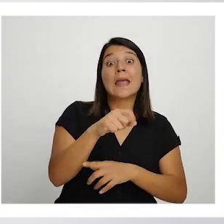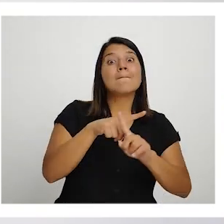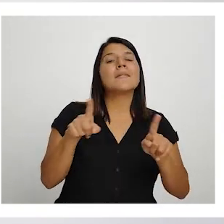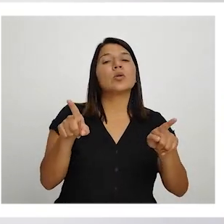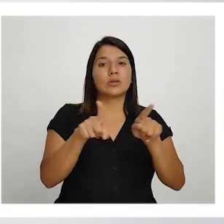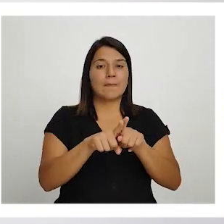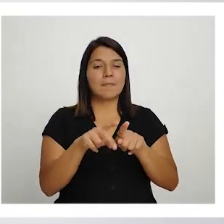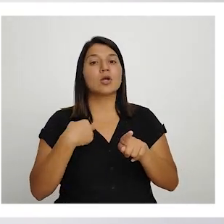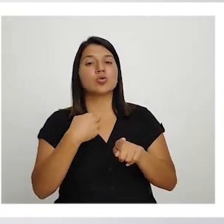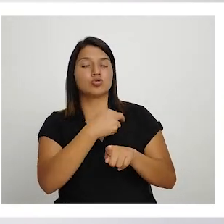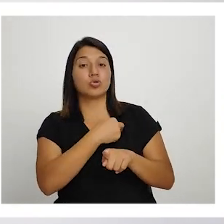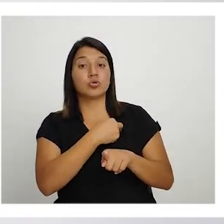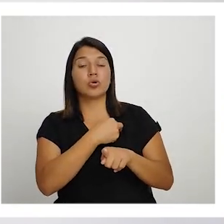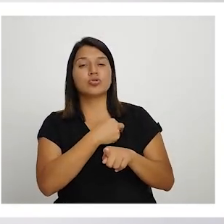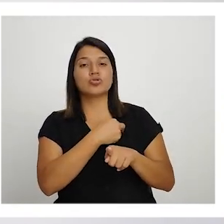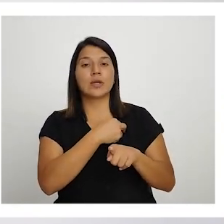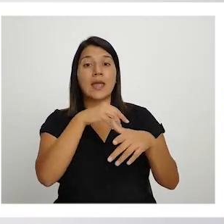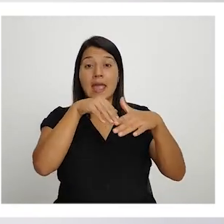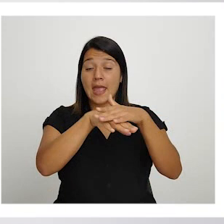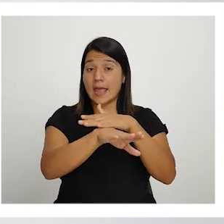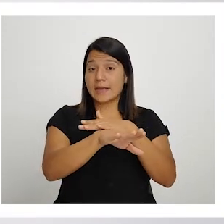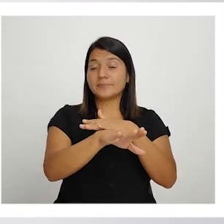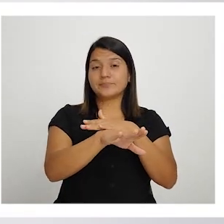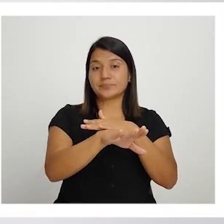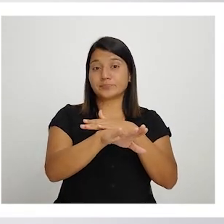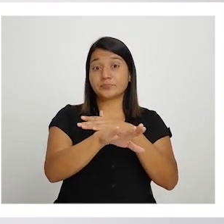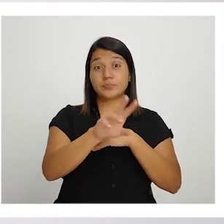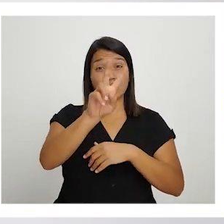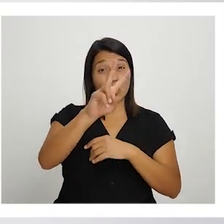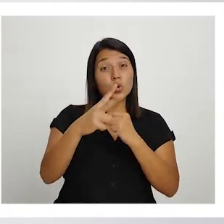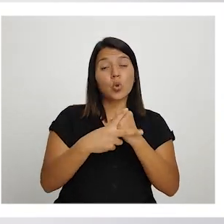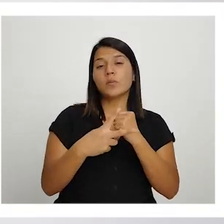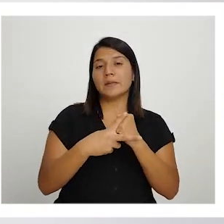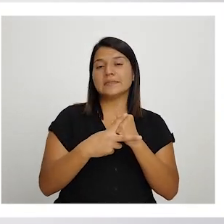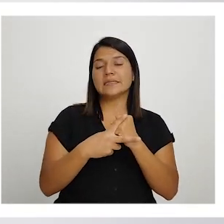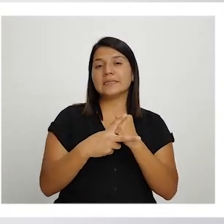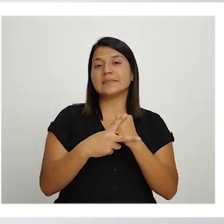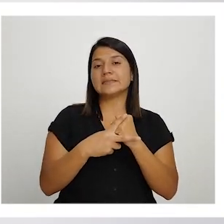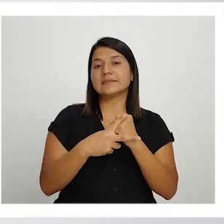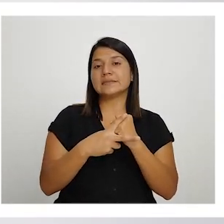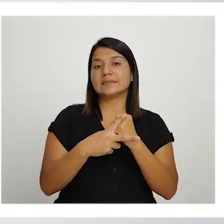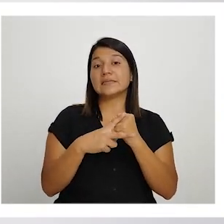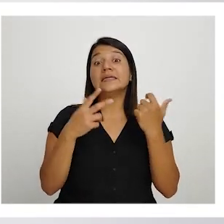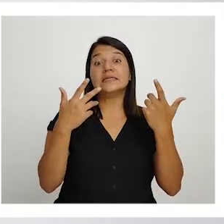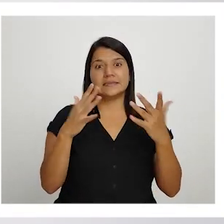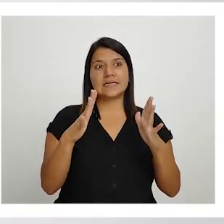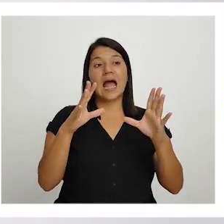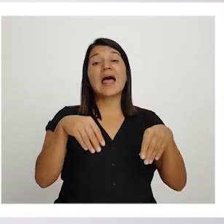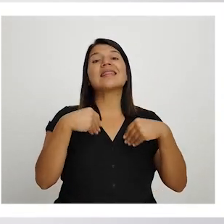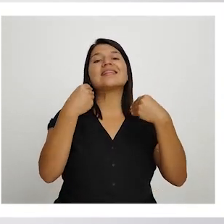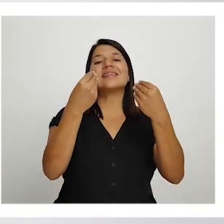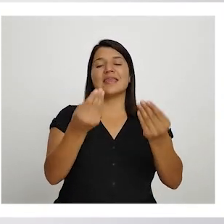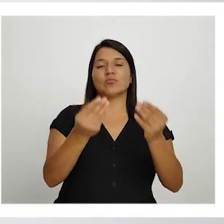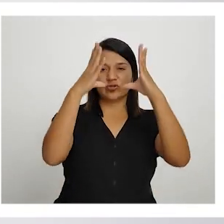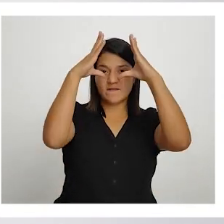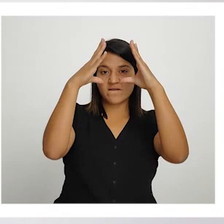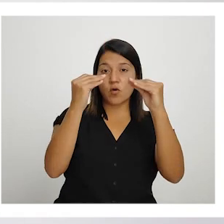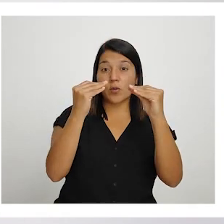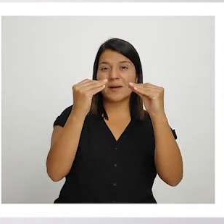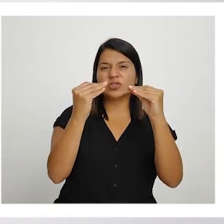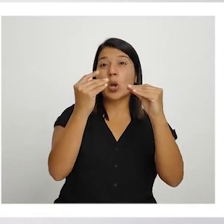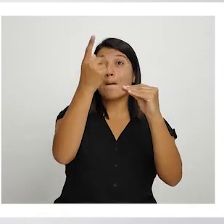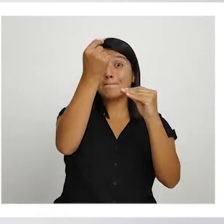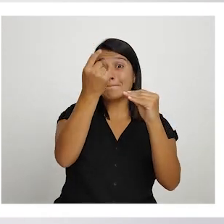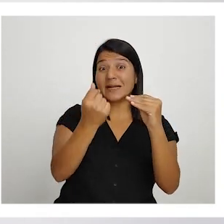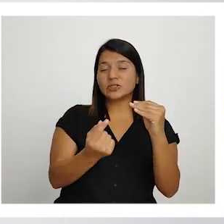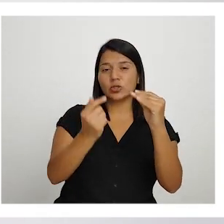dado en 2 ocasiones comparativos de precios, en 3